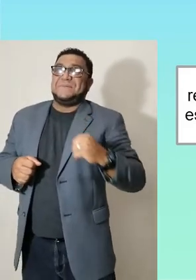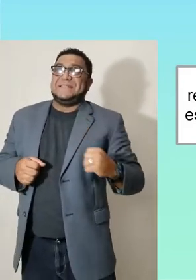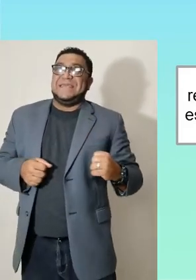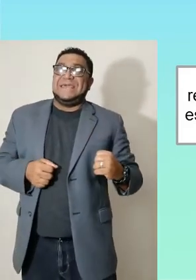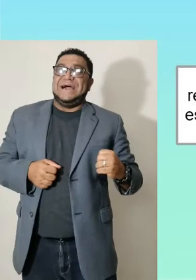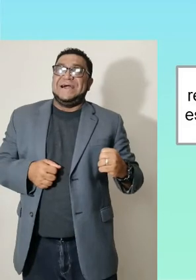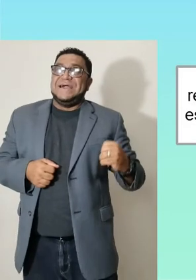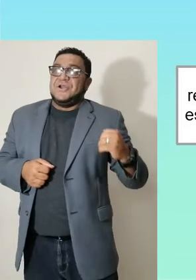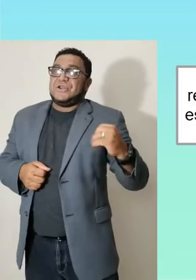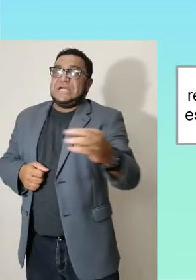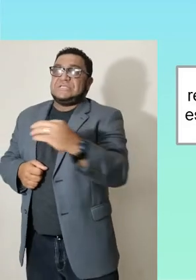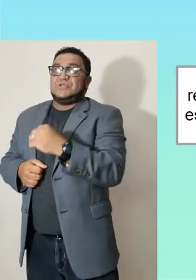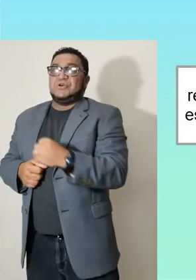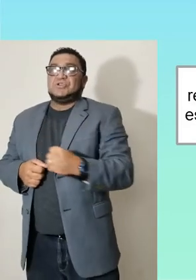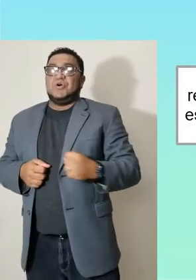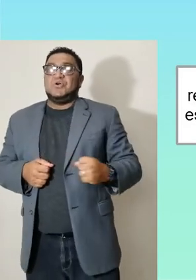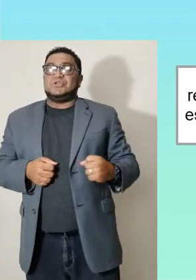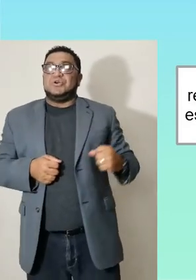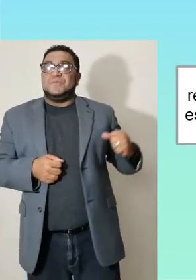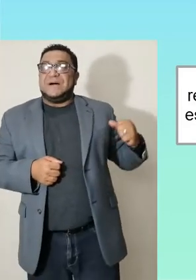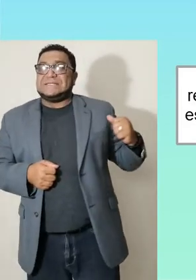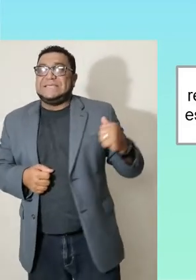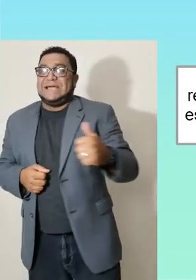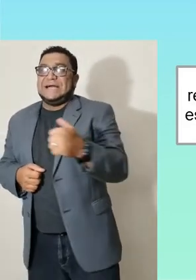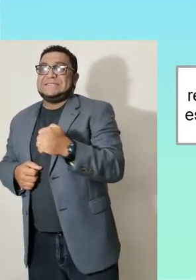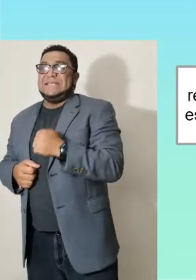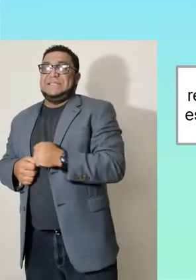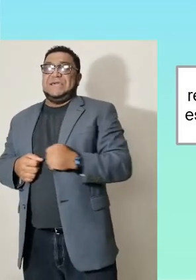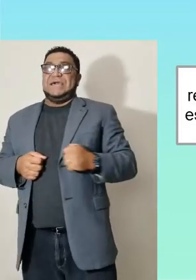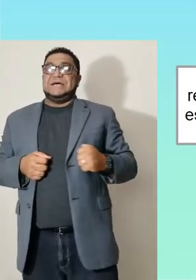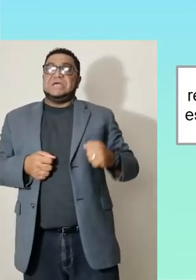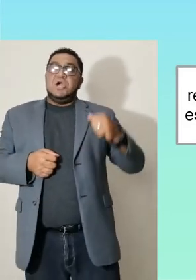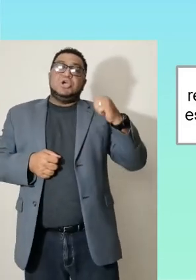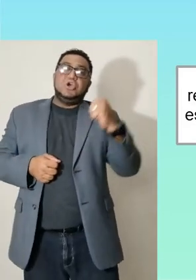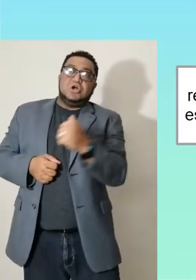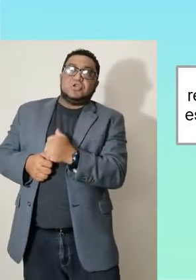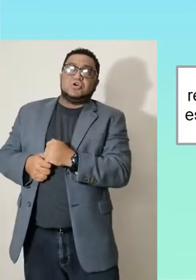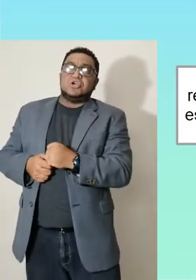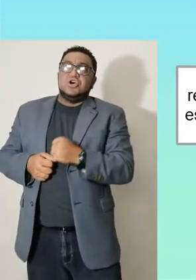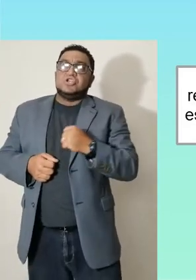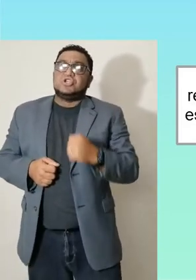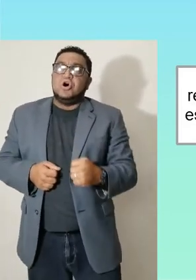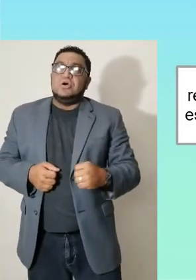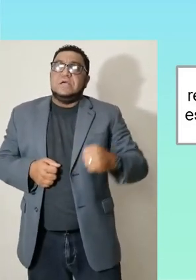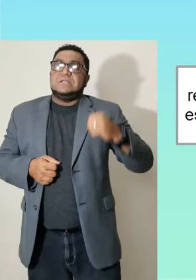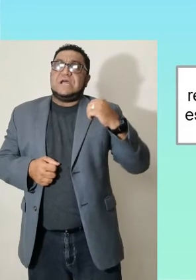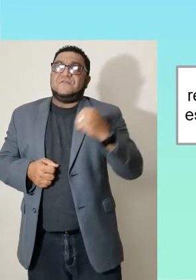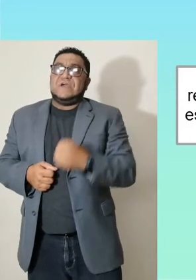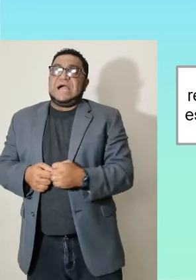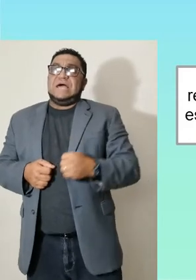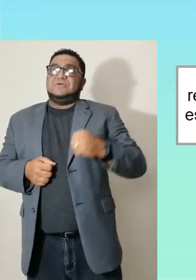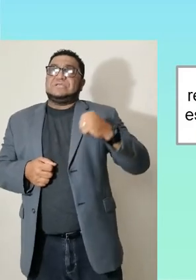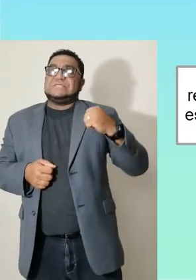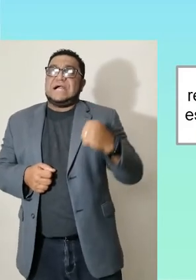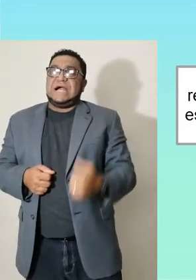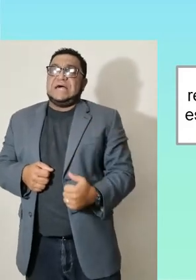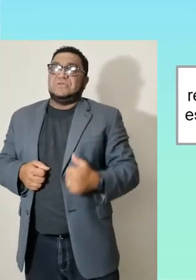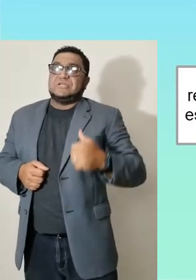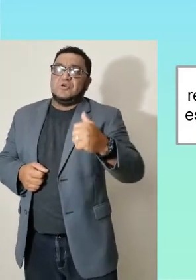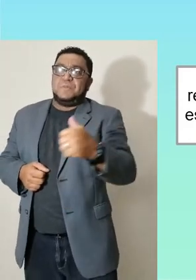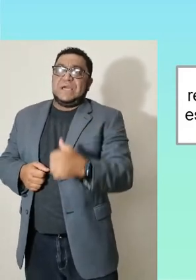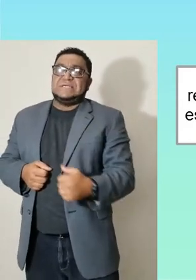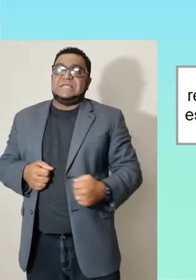de platería restos óseos vasijas indígenas y otros son traficados y